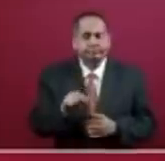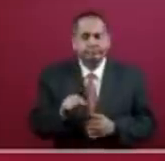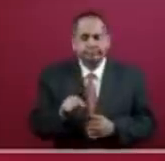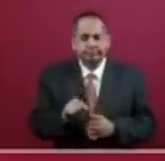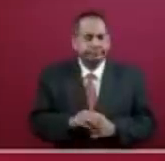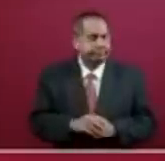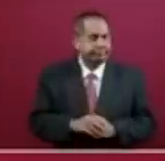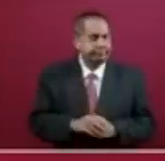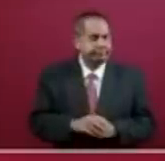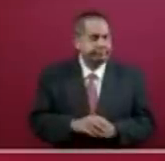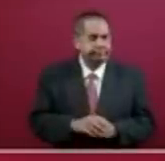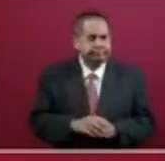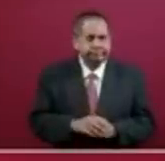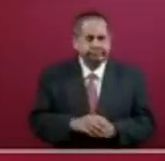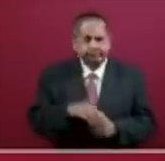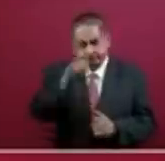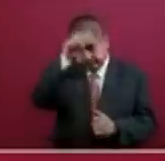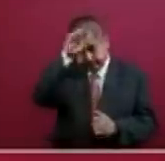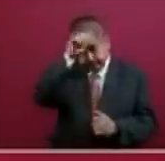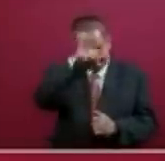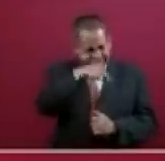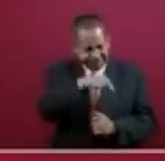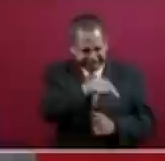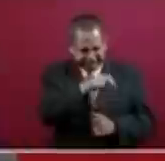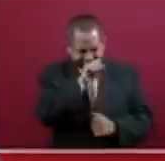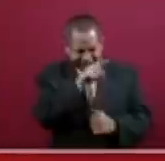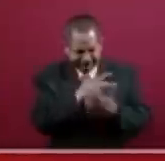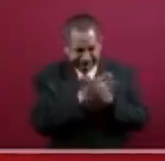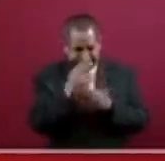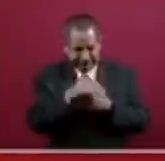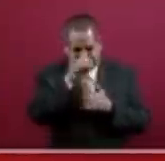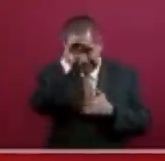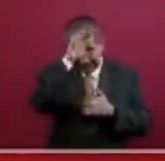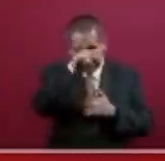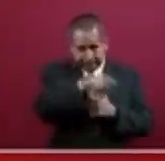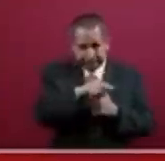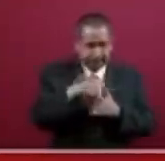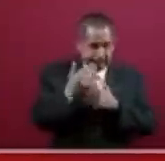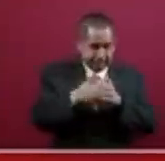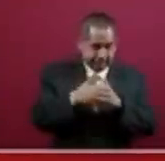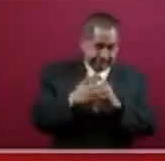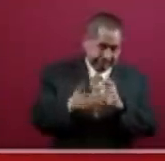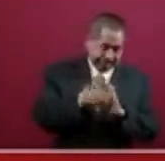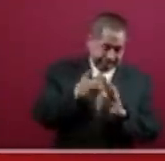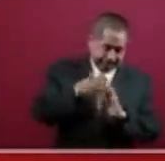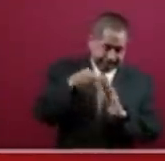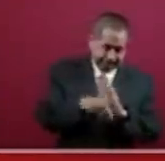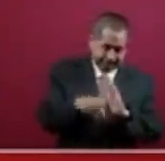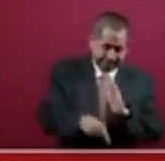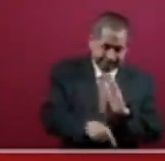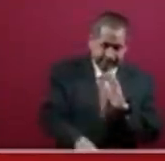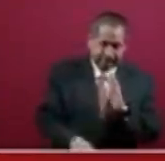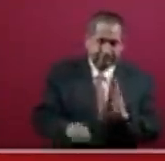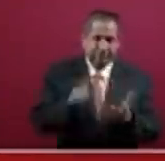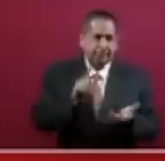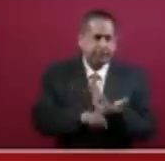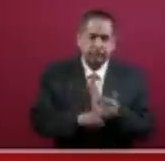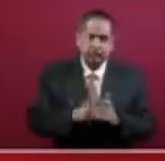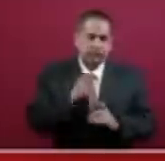la mina o el proyecto de hacer la mina estaba en una zona de